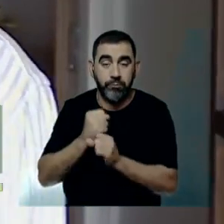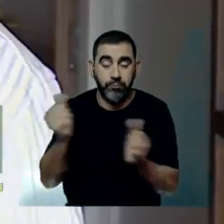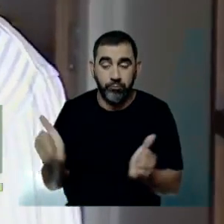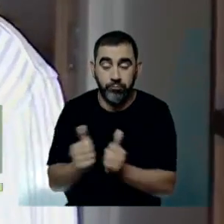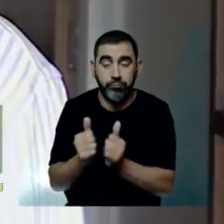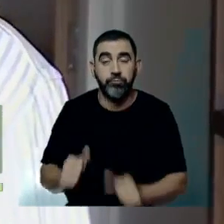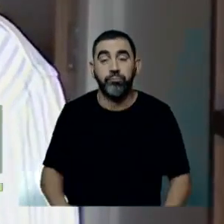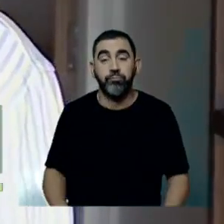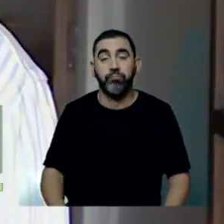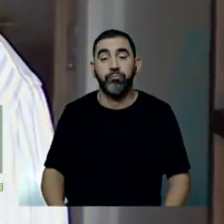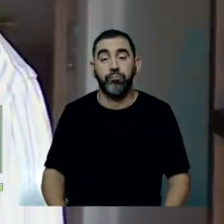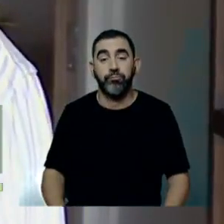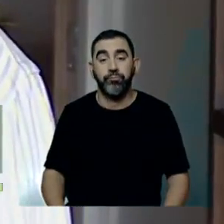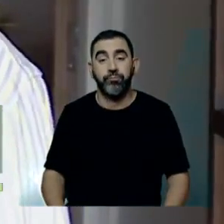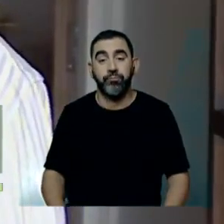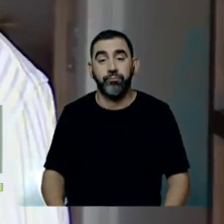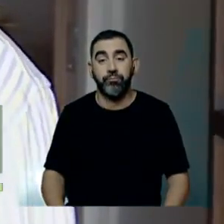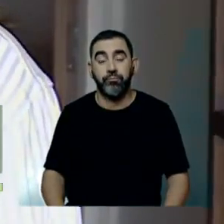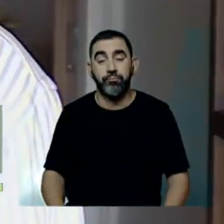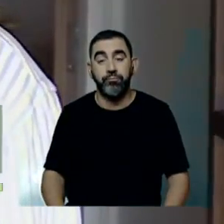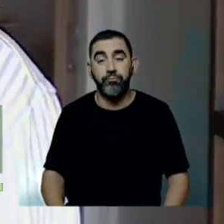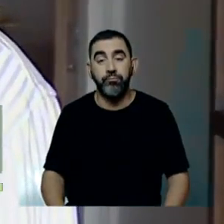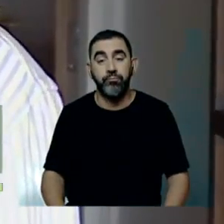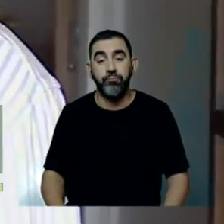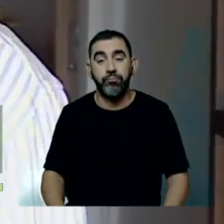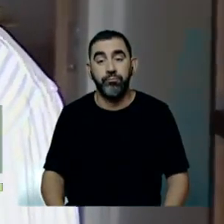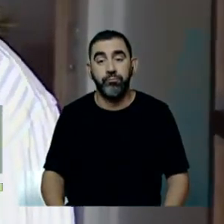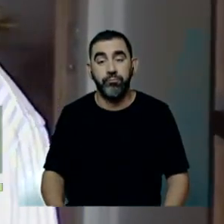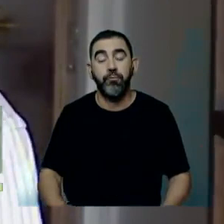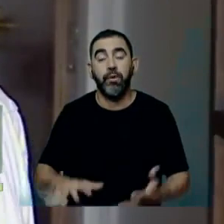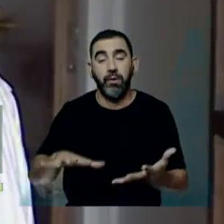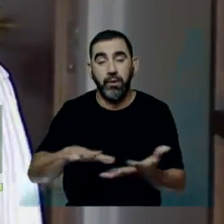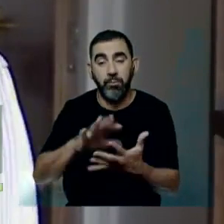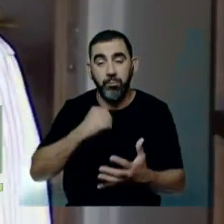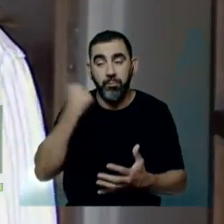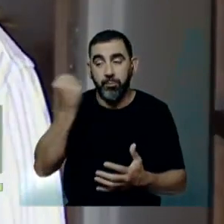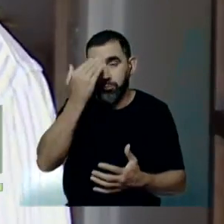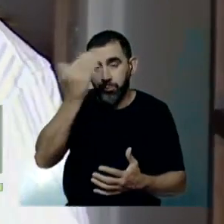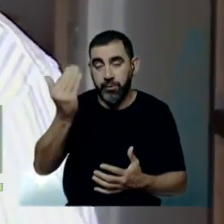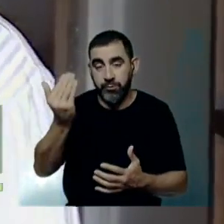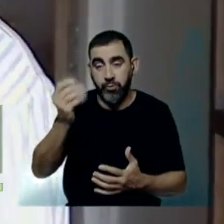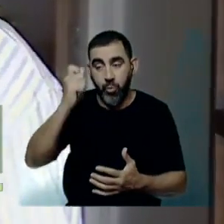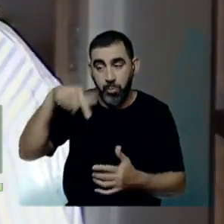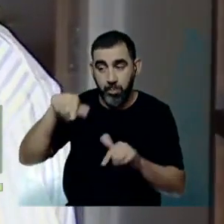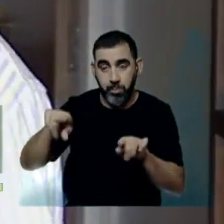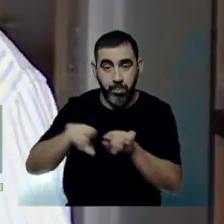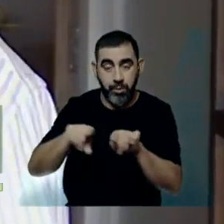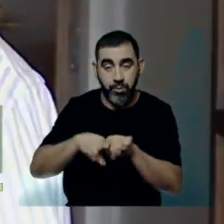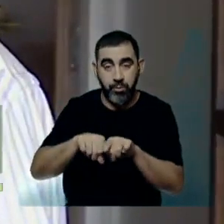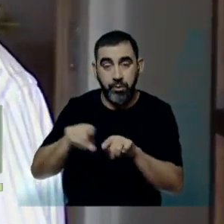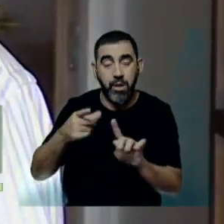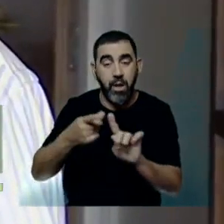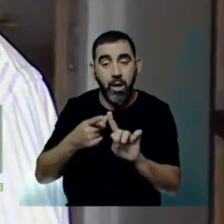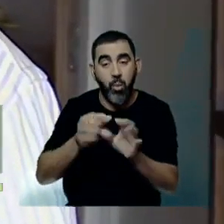él, sin ningún tipo de dudas, esa mirada tiene un espacio importante en el frente, y bueno, ese es el